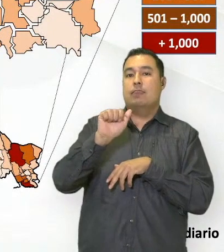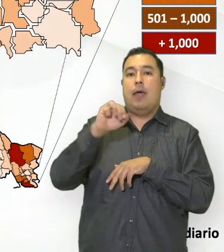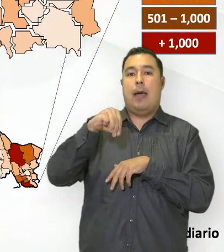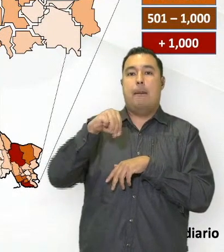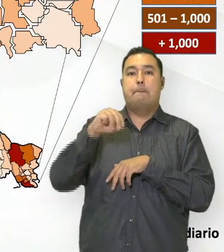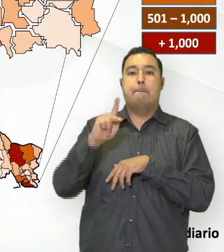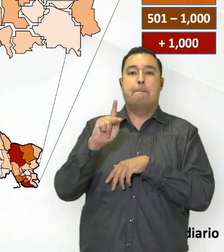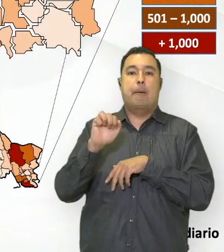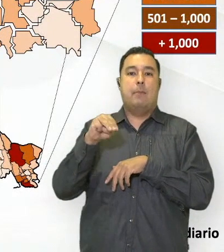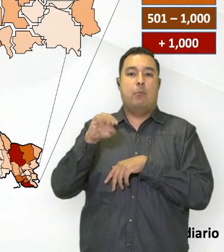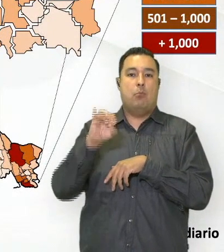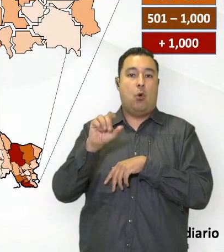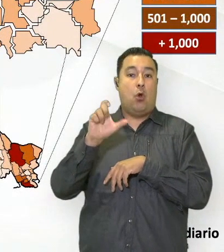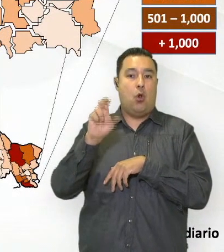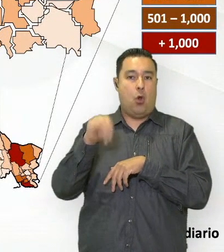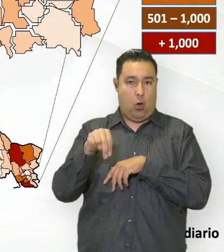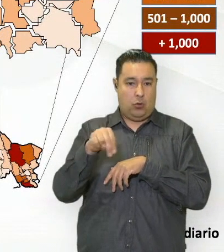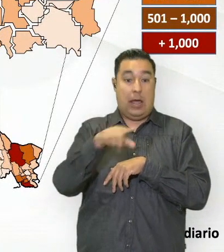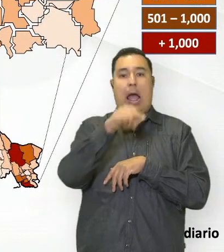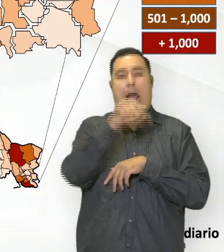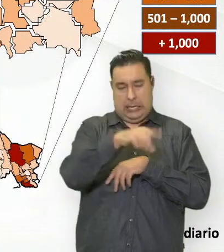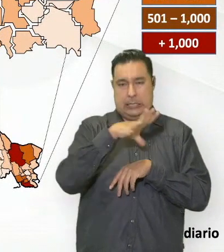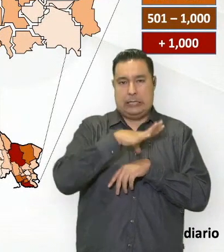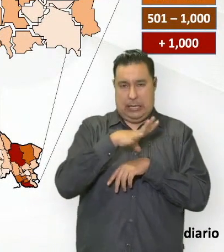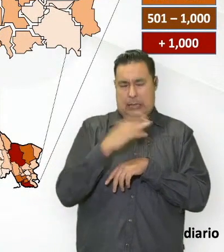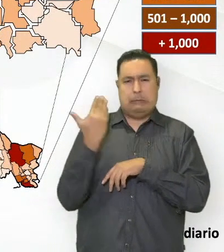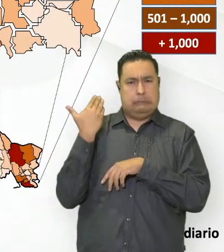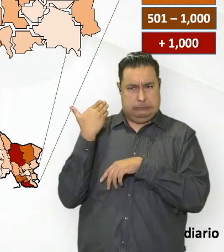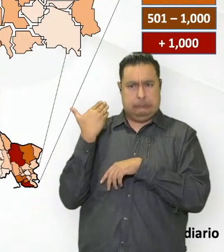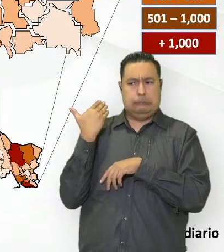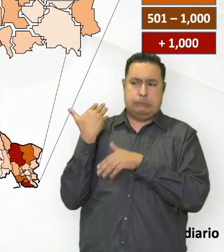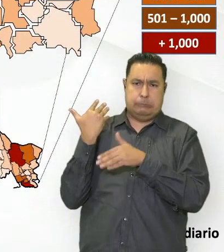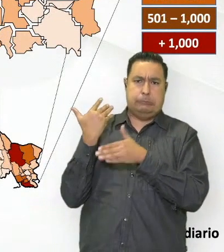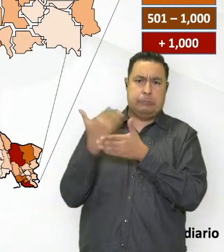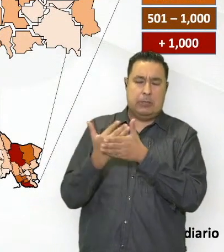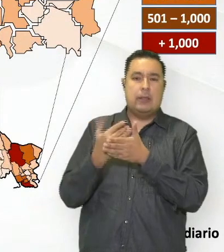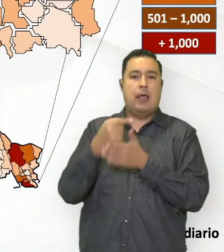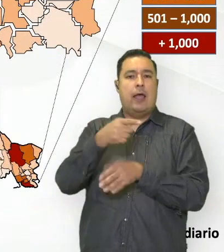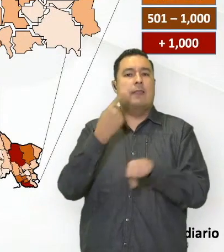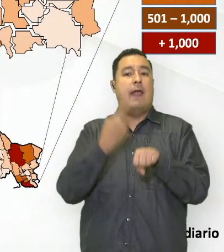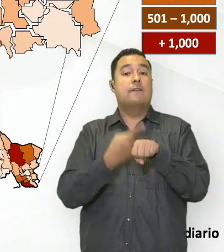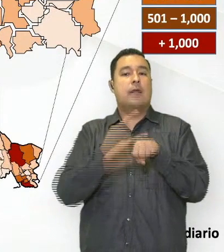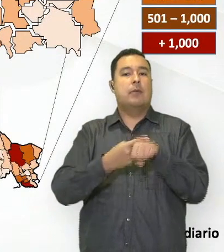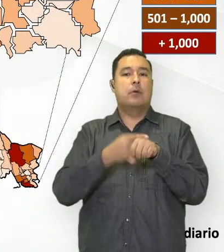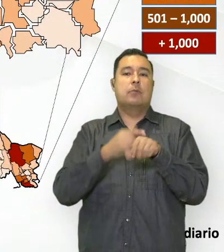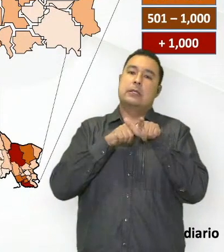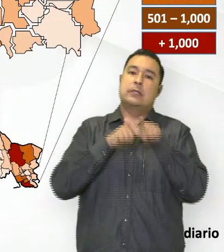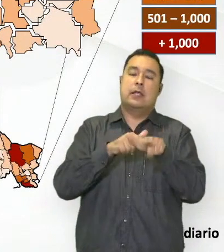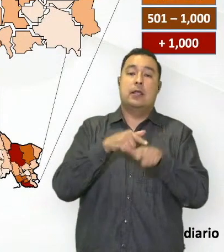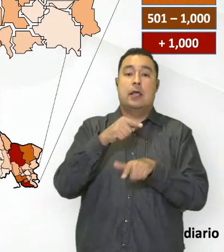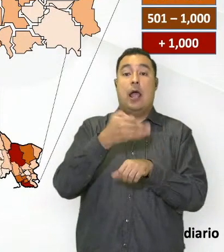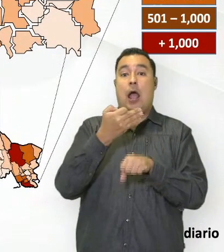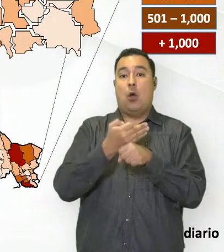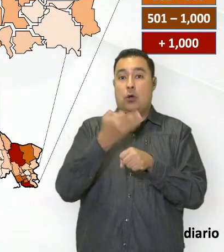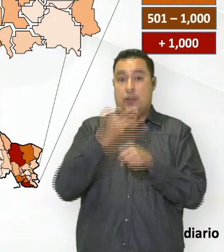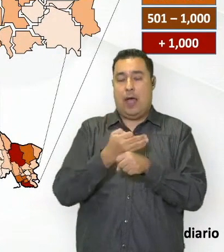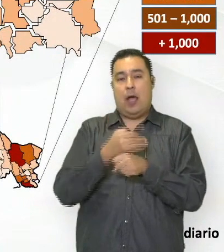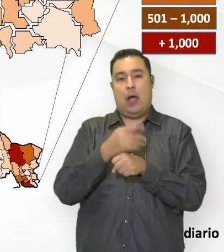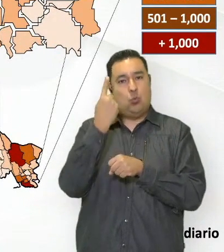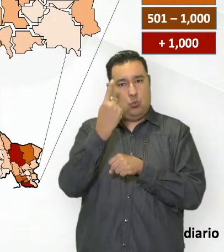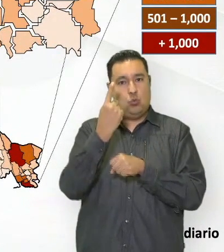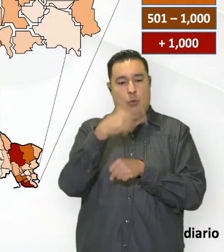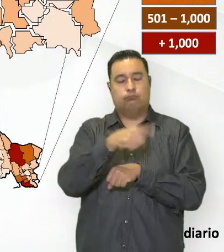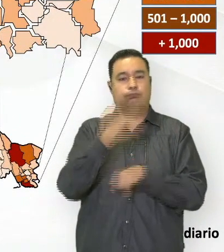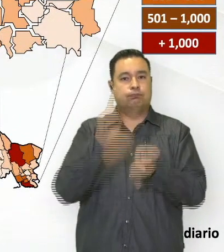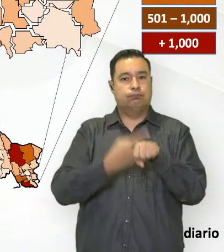también hemos visto que en las últimas semanas es el que ha estado dando casos de manera consecutiva en esta ocasión es un caso